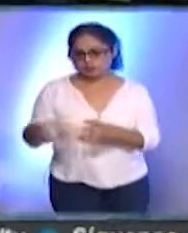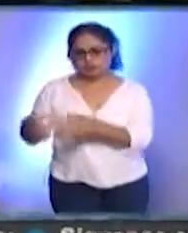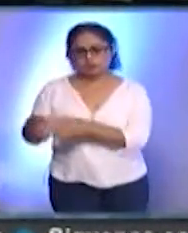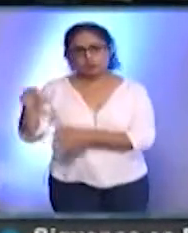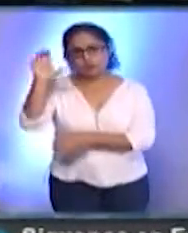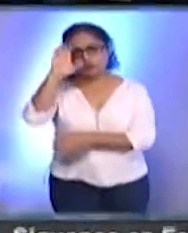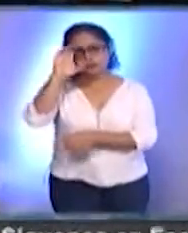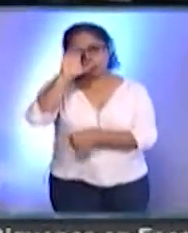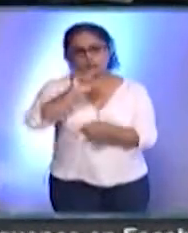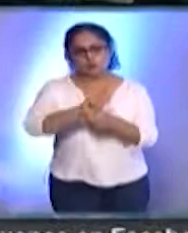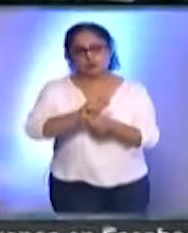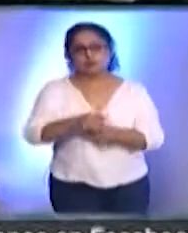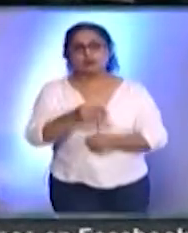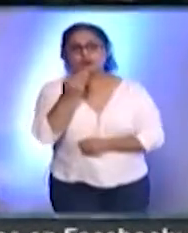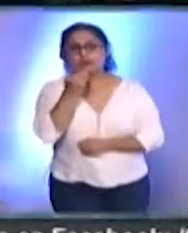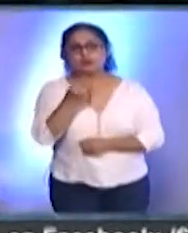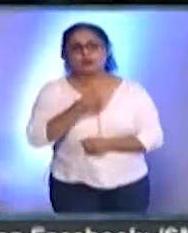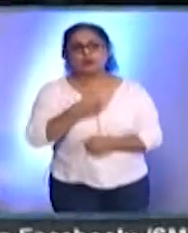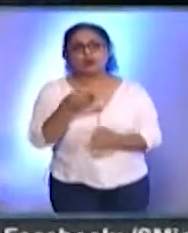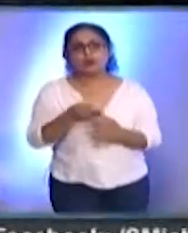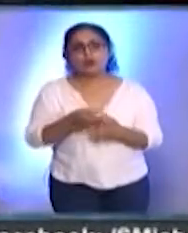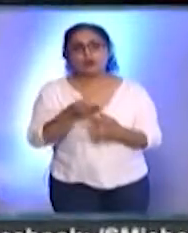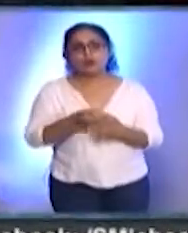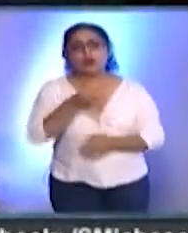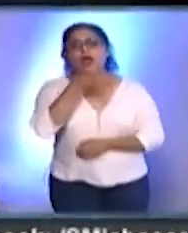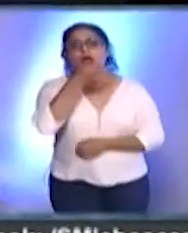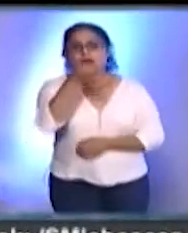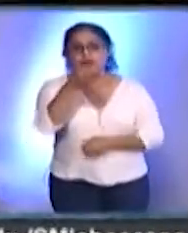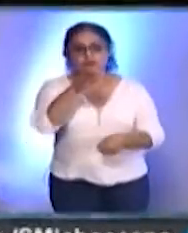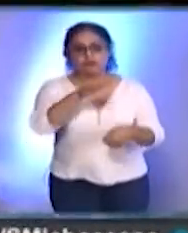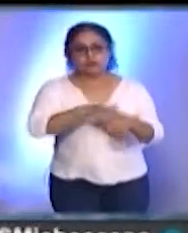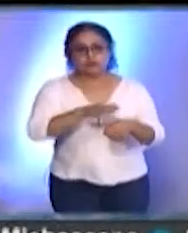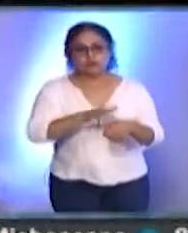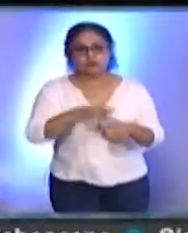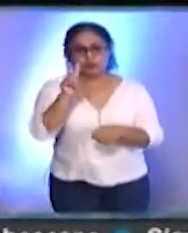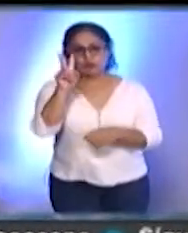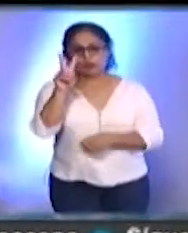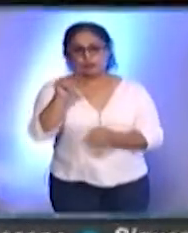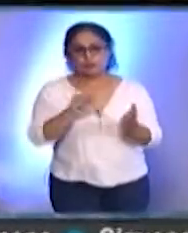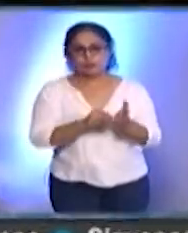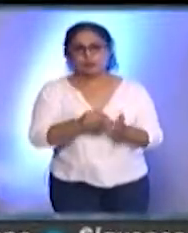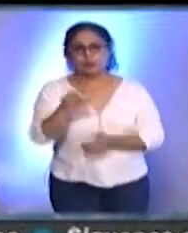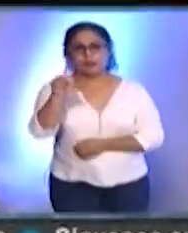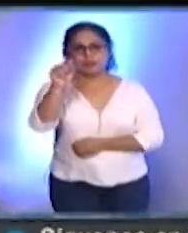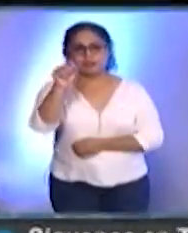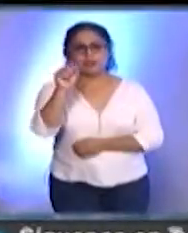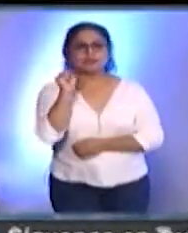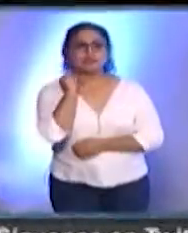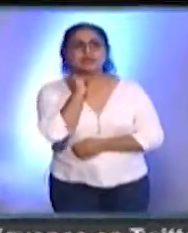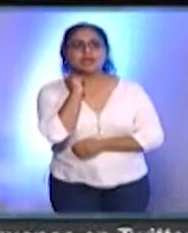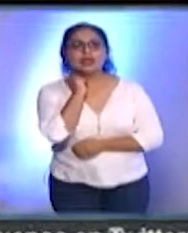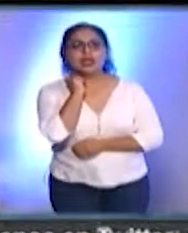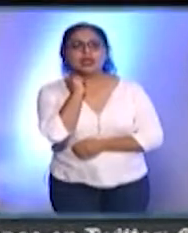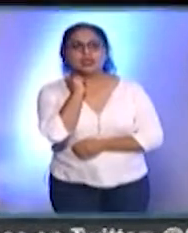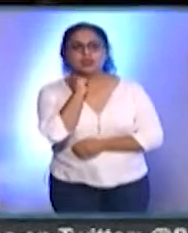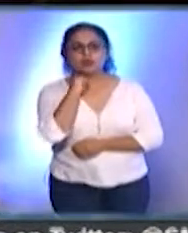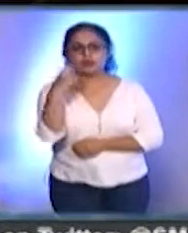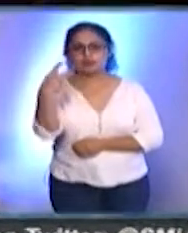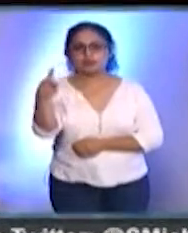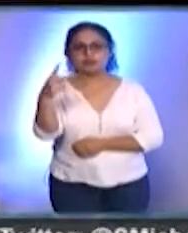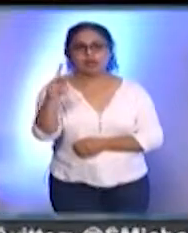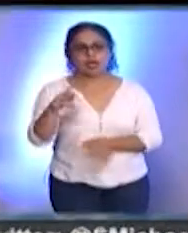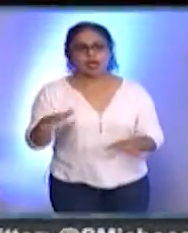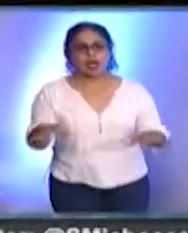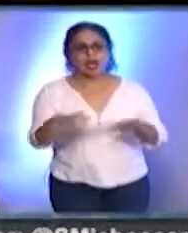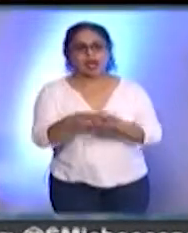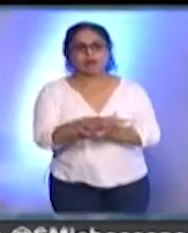hoy, y para ponernos al corriente, le informamos que en el 2020, el Senado de la República sustituyó el Día